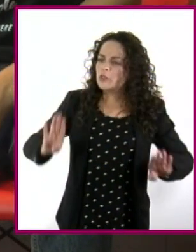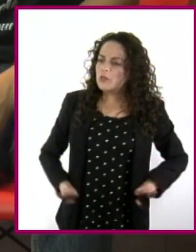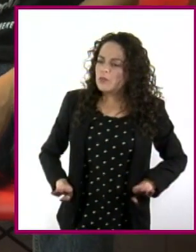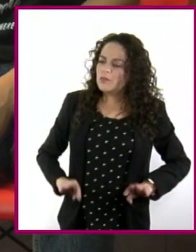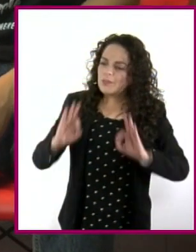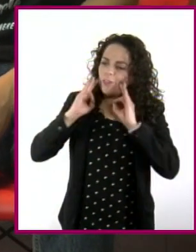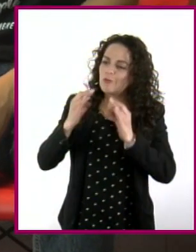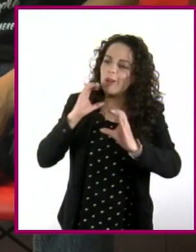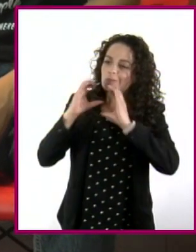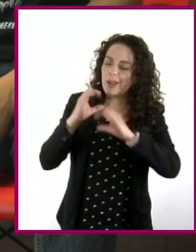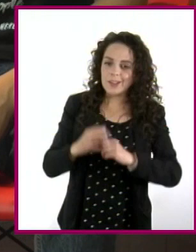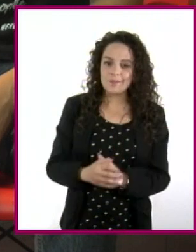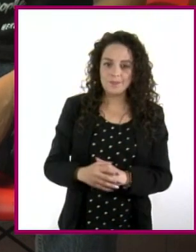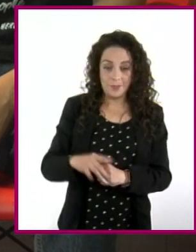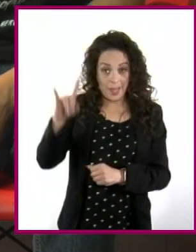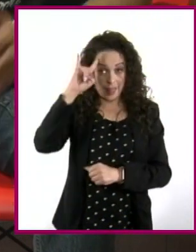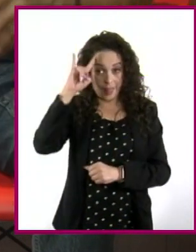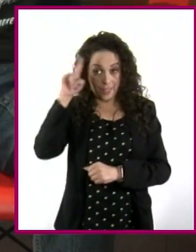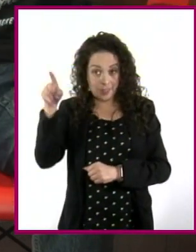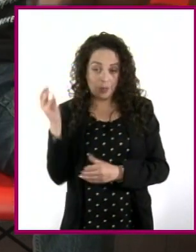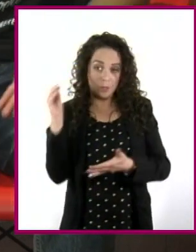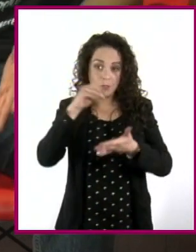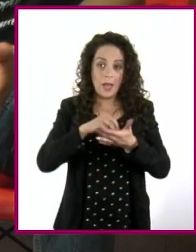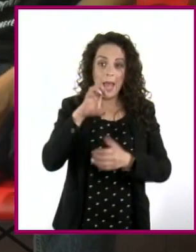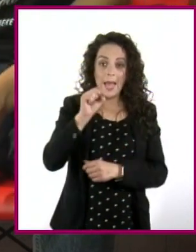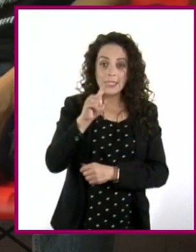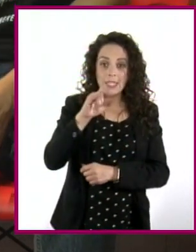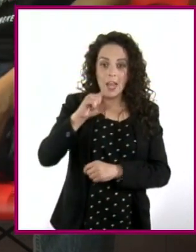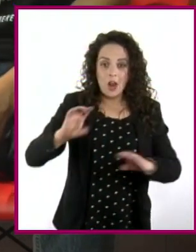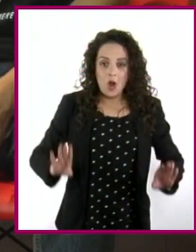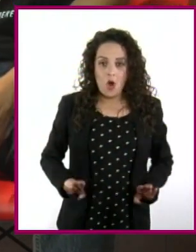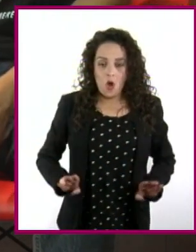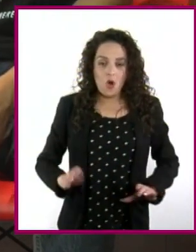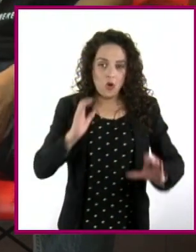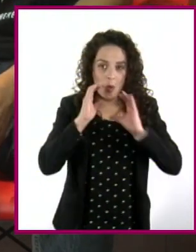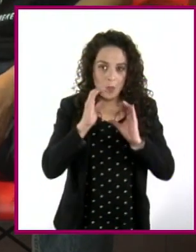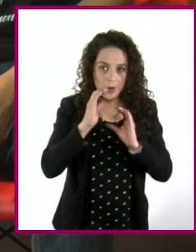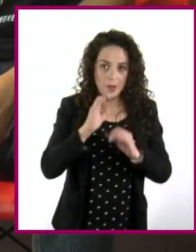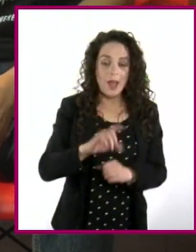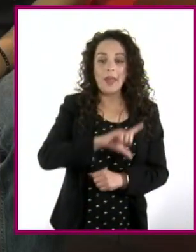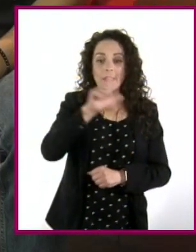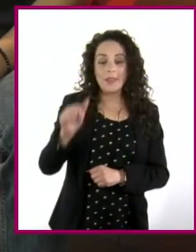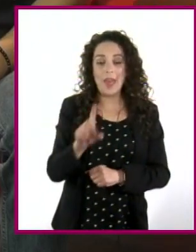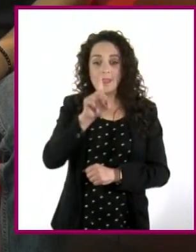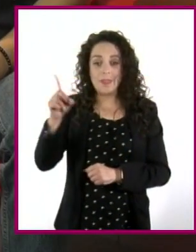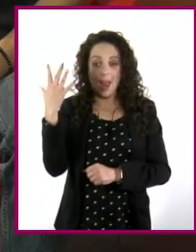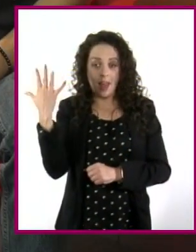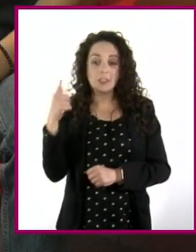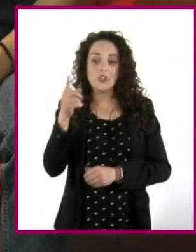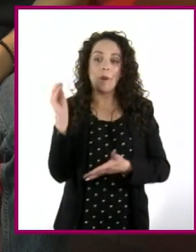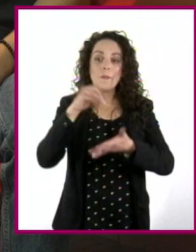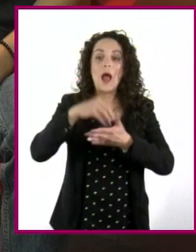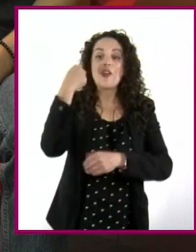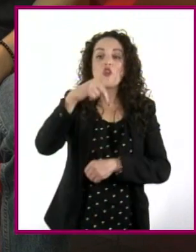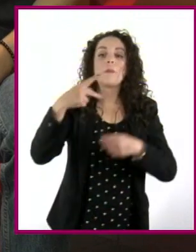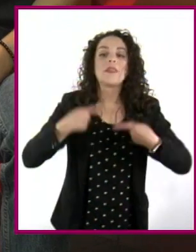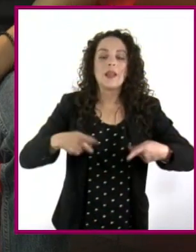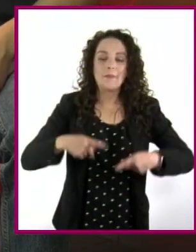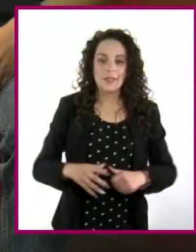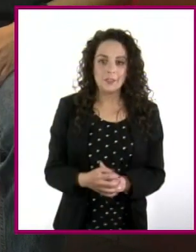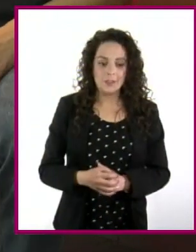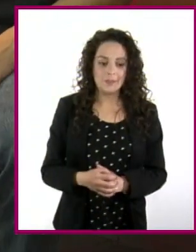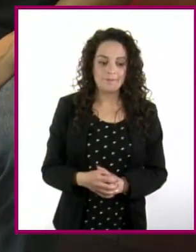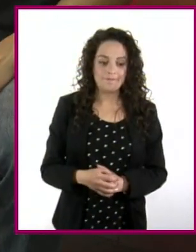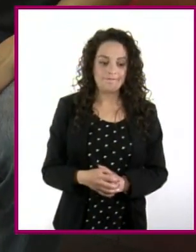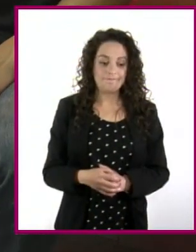izquierdo, escribe los estilos de comunicación y del lado derecho, el nombre de la persona que corresponde. Te dejamos a la vista todo este